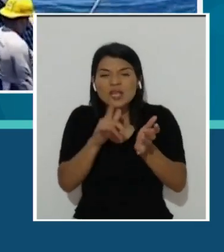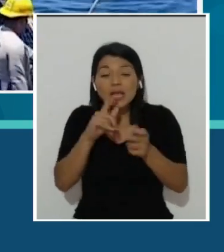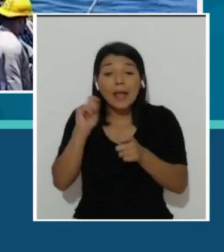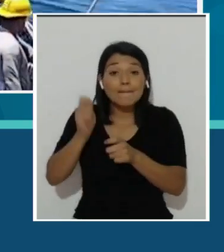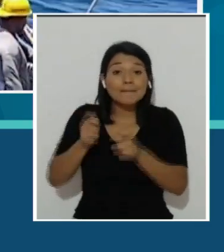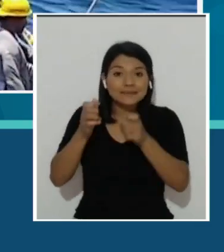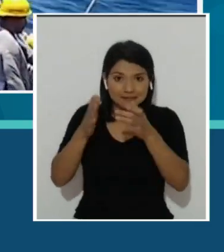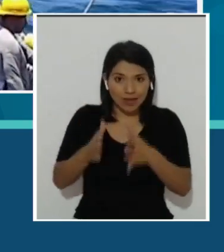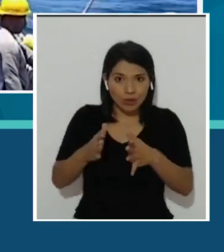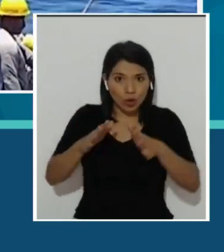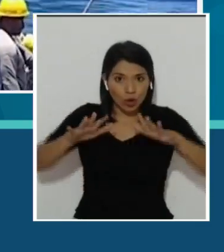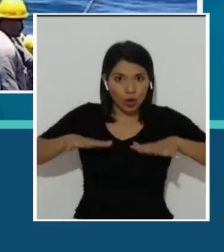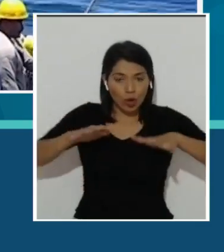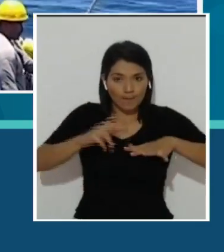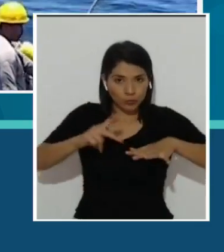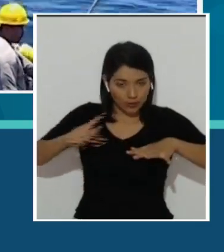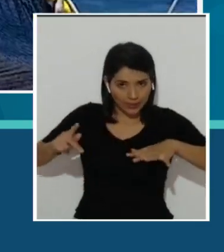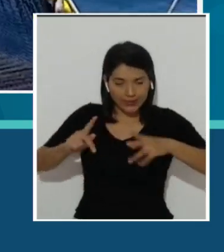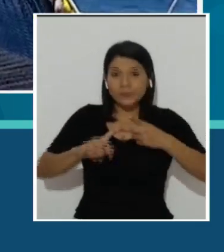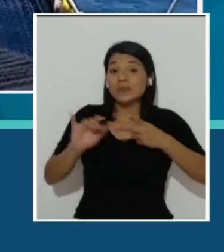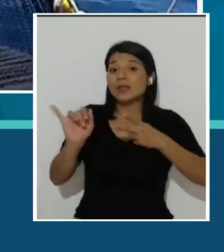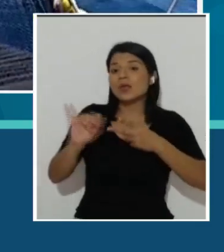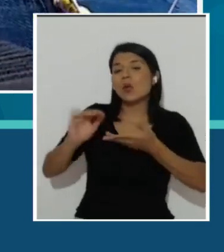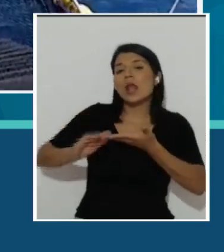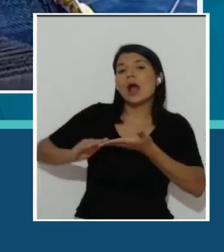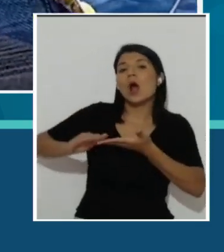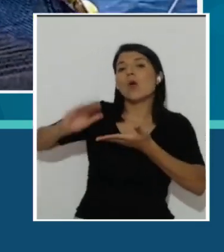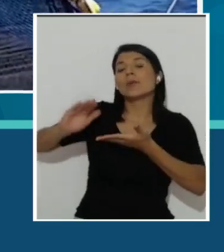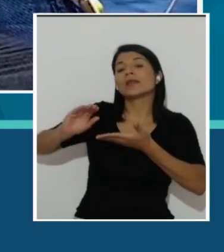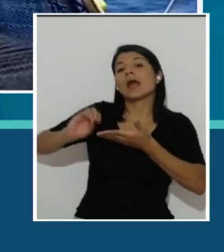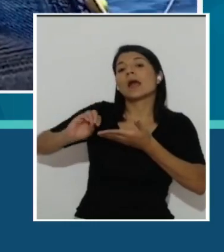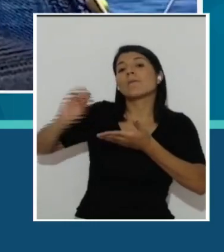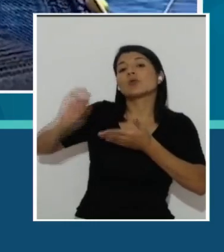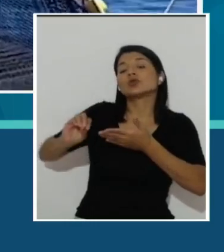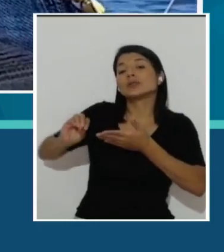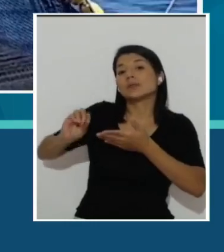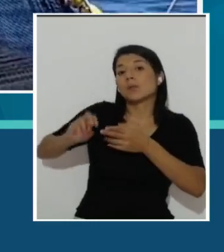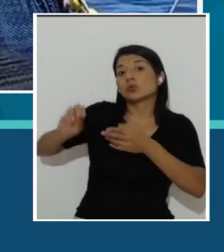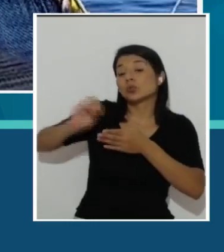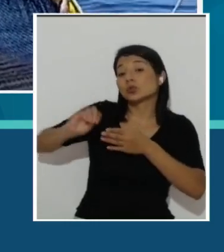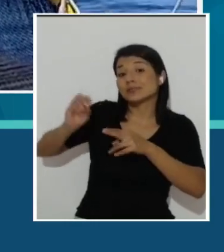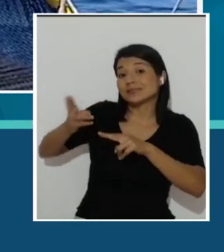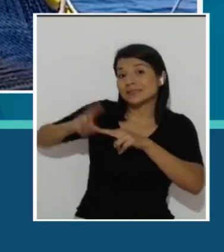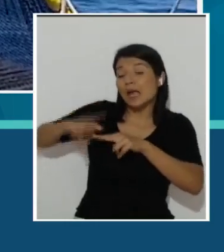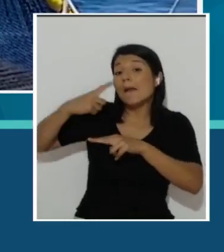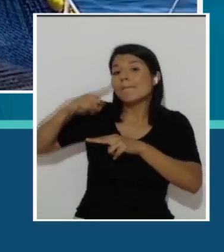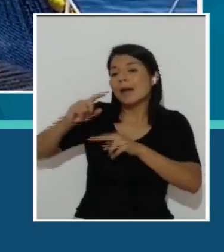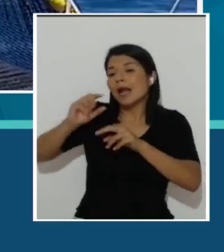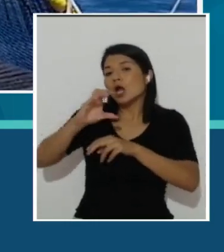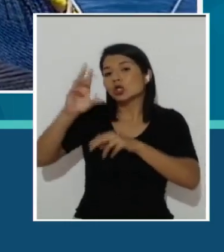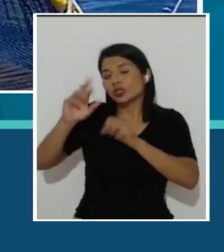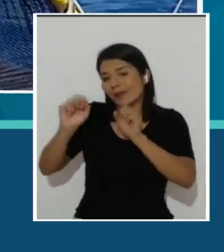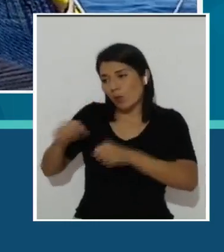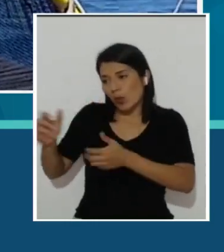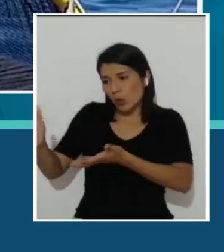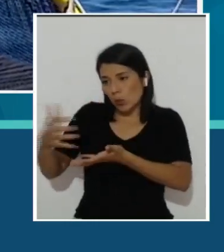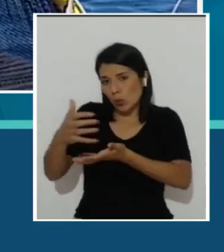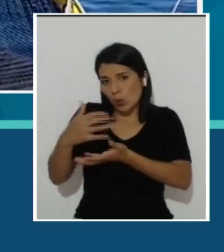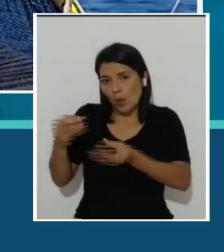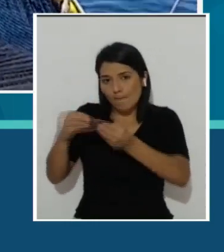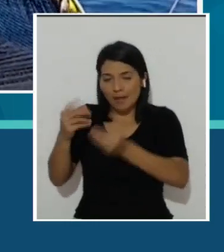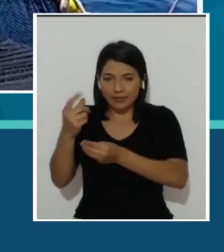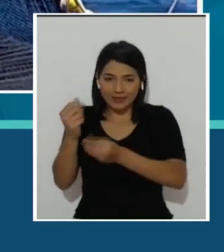canon para que el país pueda recaudar más con la pesca de atún. Ariel Robles, diputado del Frente Amplio, principal propulsor de